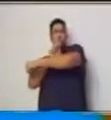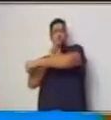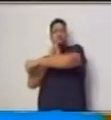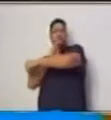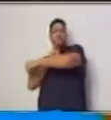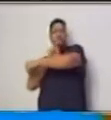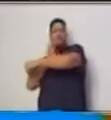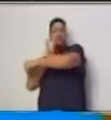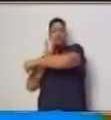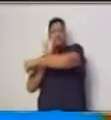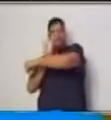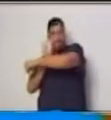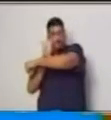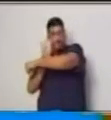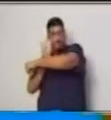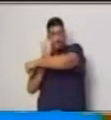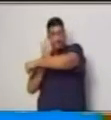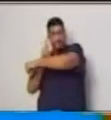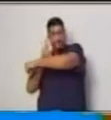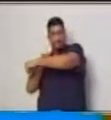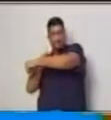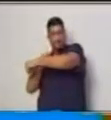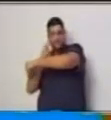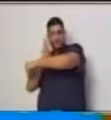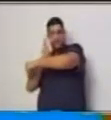Y